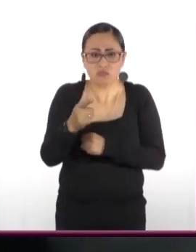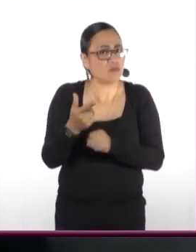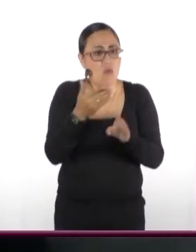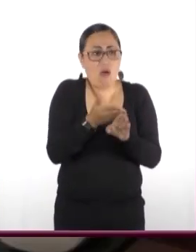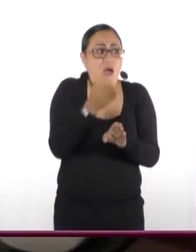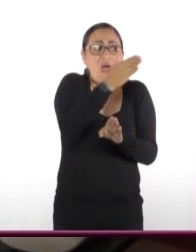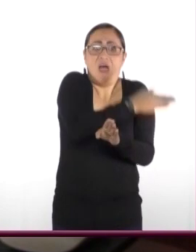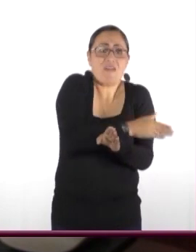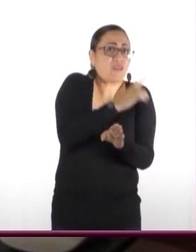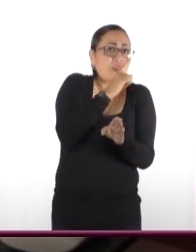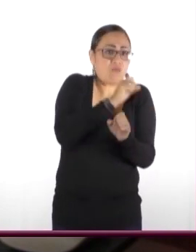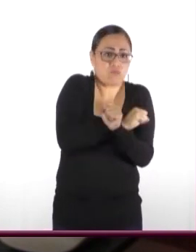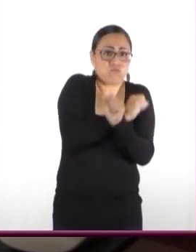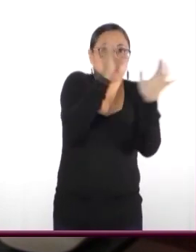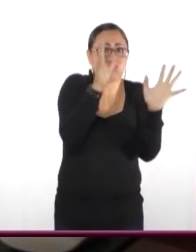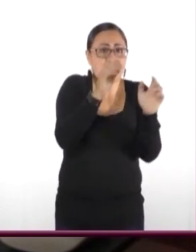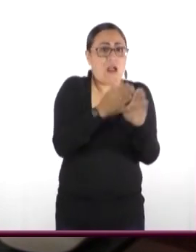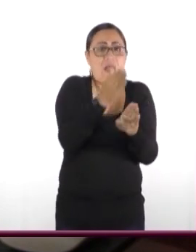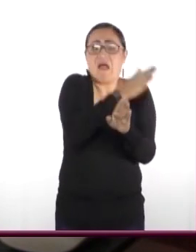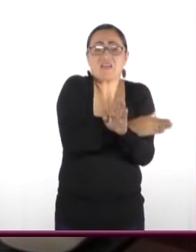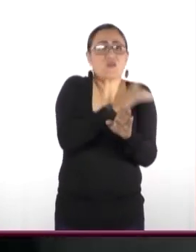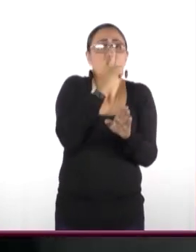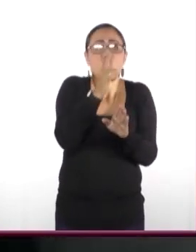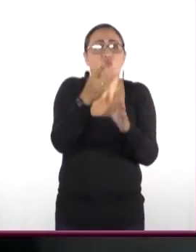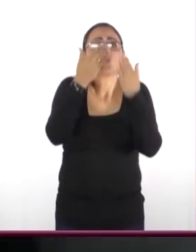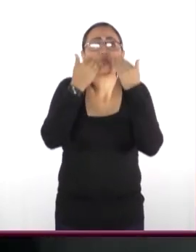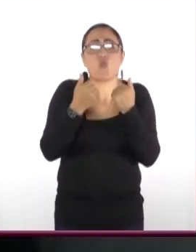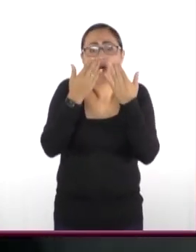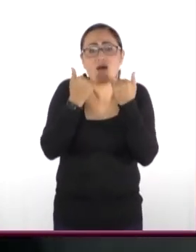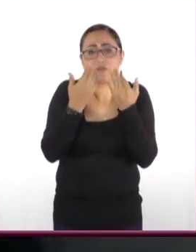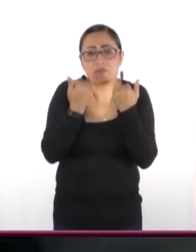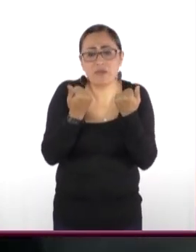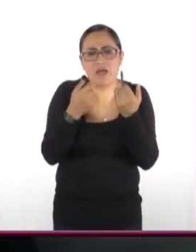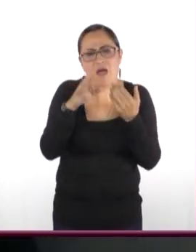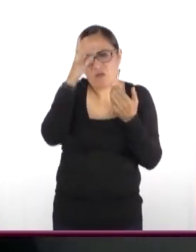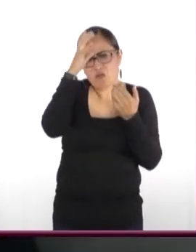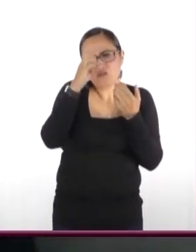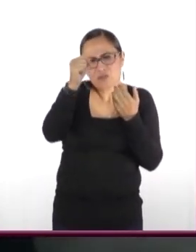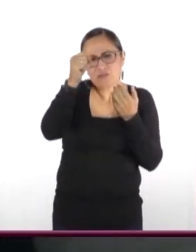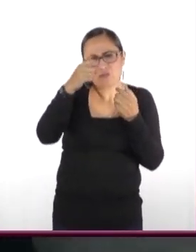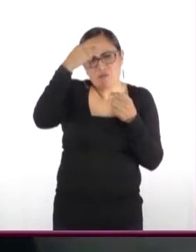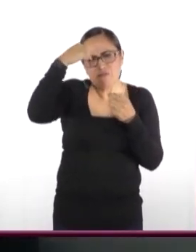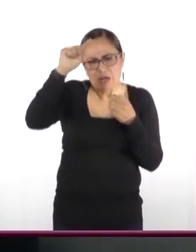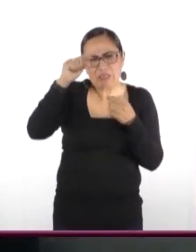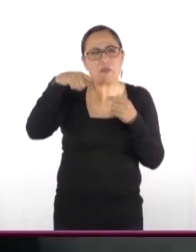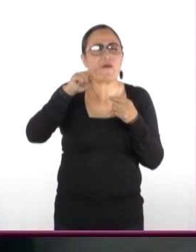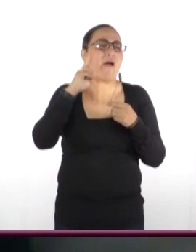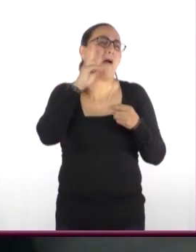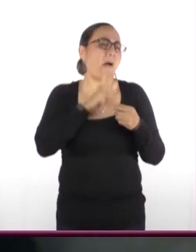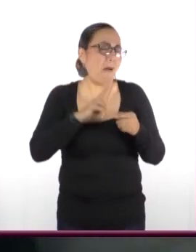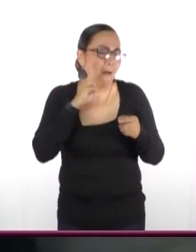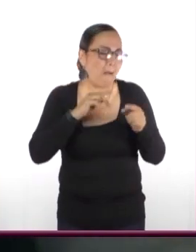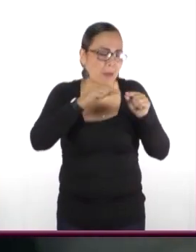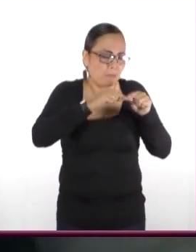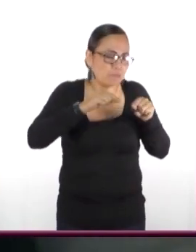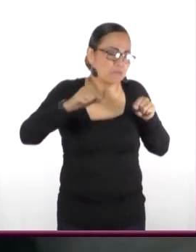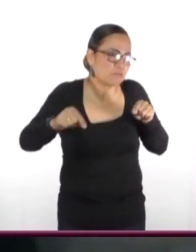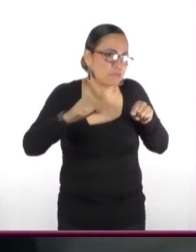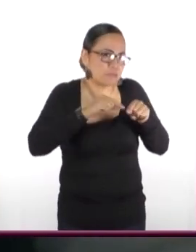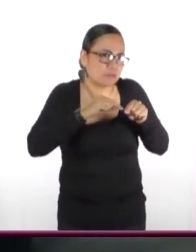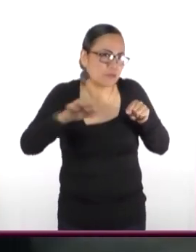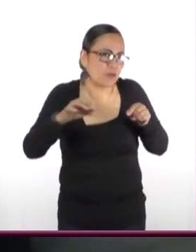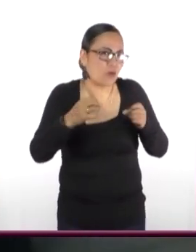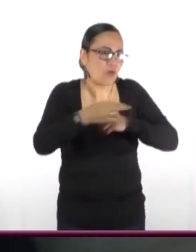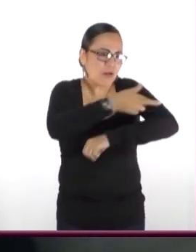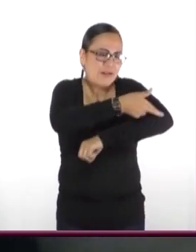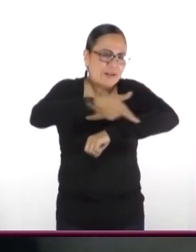luz antes. Claro. Entonces, es muy simple. El concepto es muy simple. Ahora mídelo. Está canijo. No